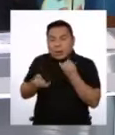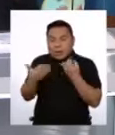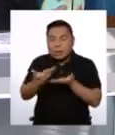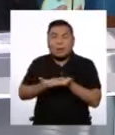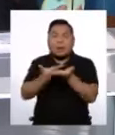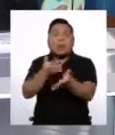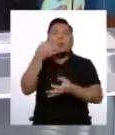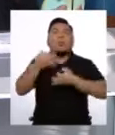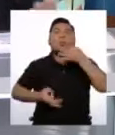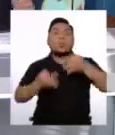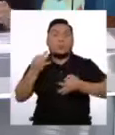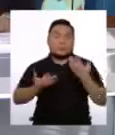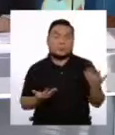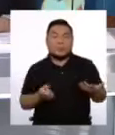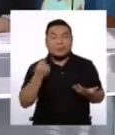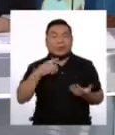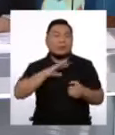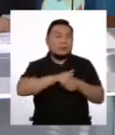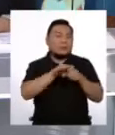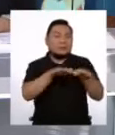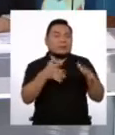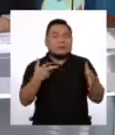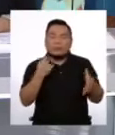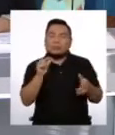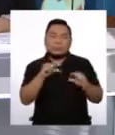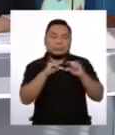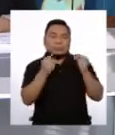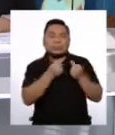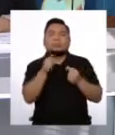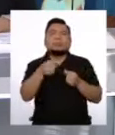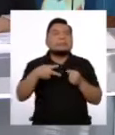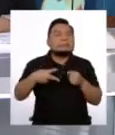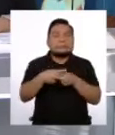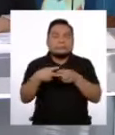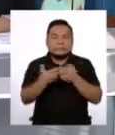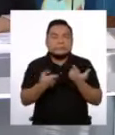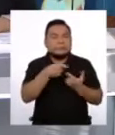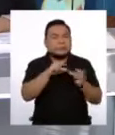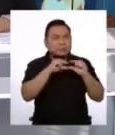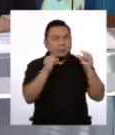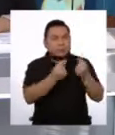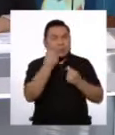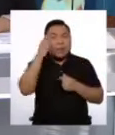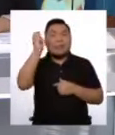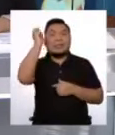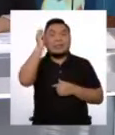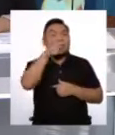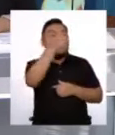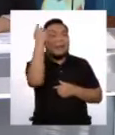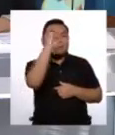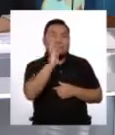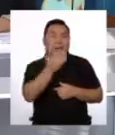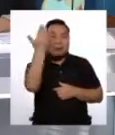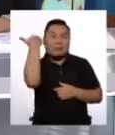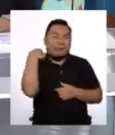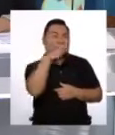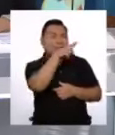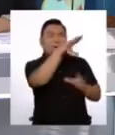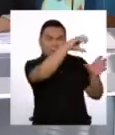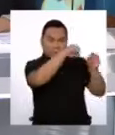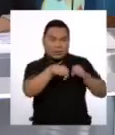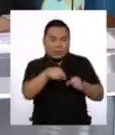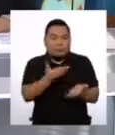llevado a juicio. Entre la pandemia de coronavirus sostuvo que el equipo especial Lava Jato está solicitando que los testimonios recabados en Brasil puedan ser considerados